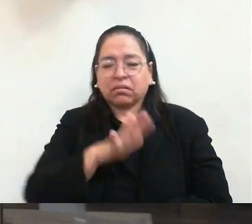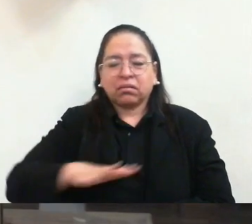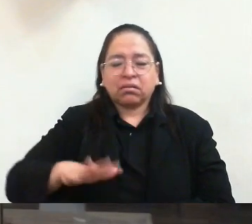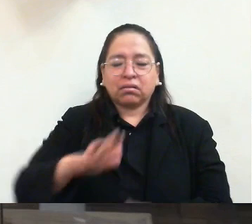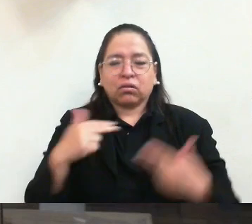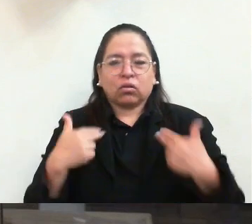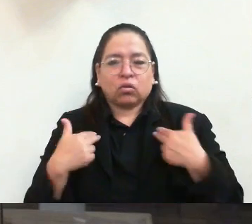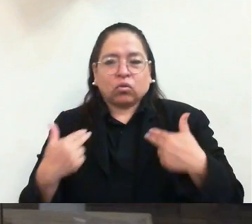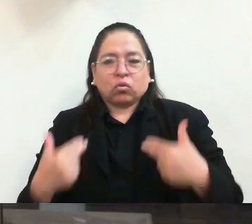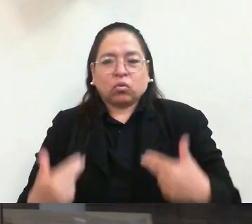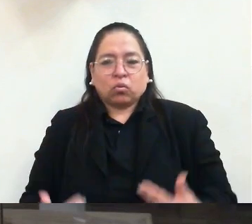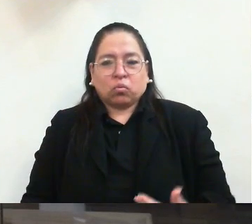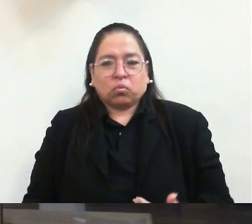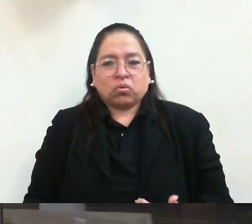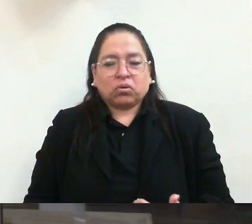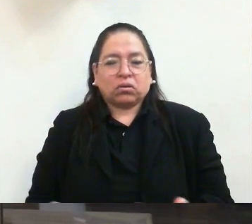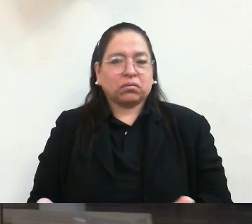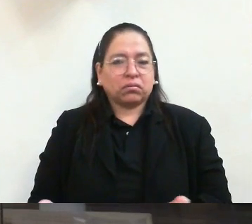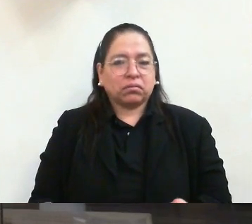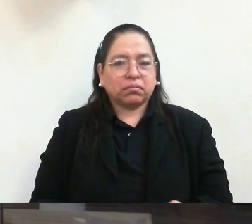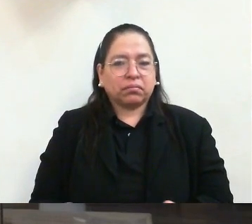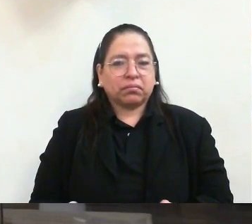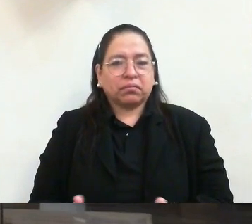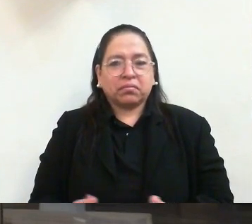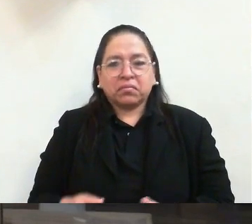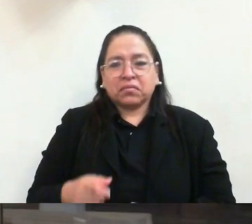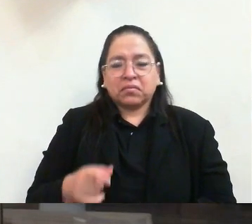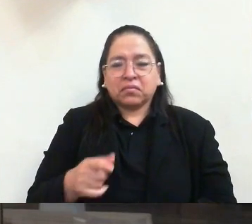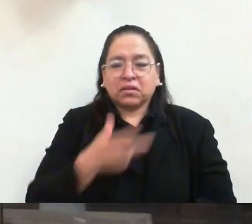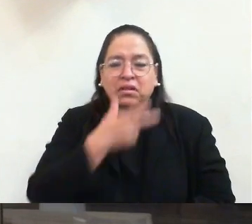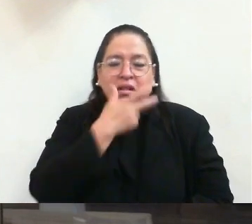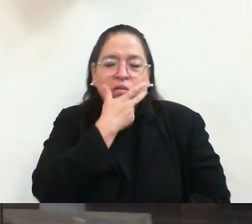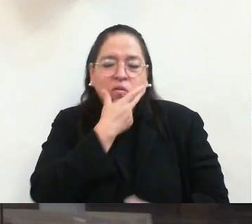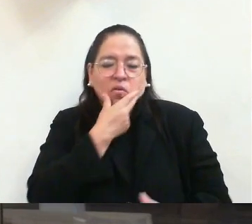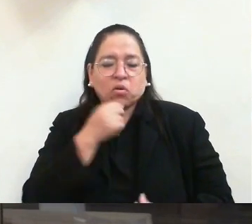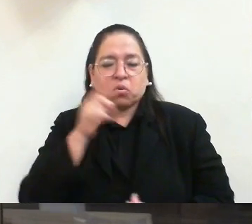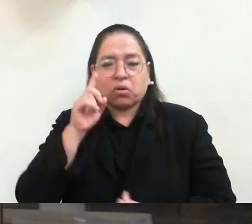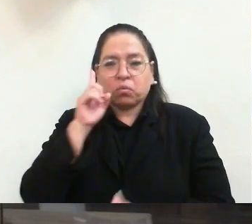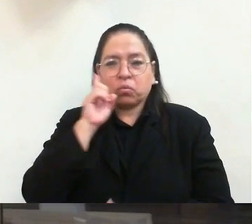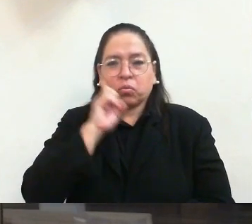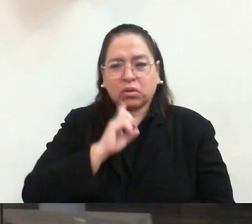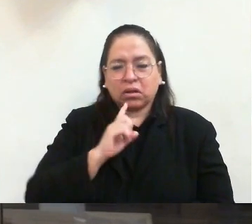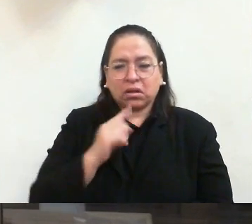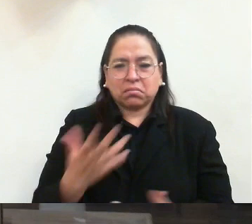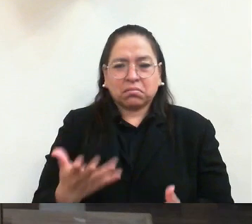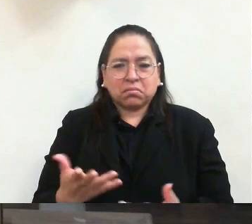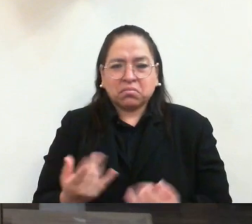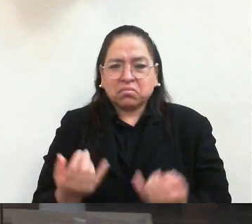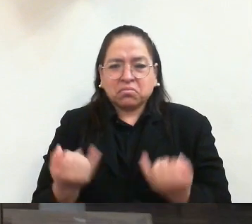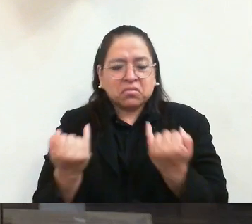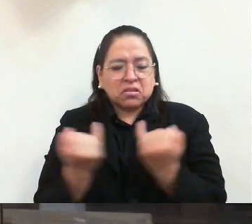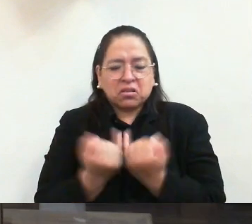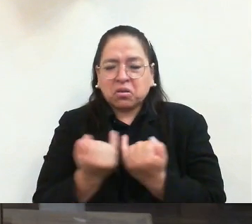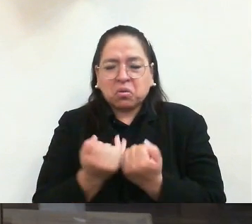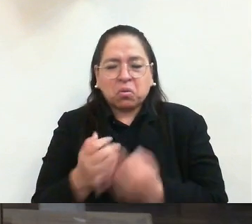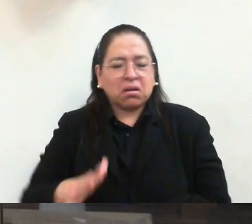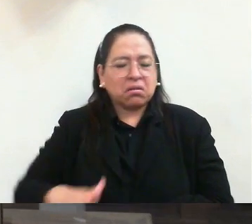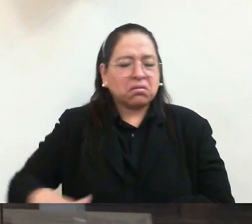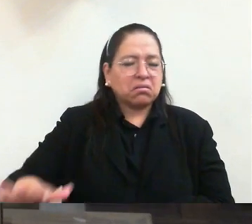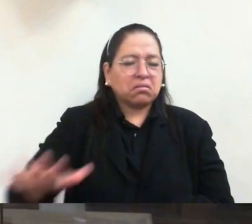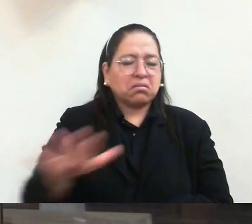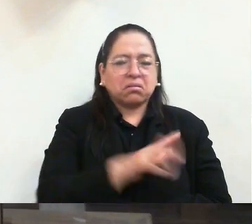ya seas varón ya sea sembrar somos humanos